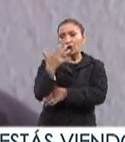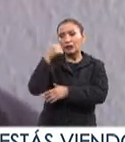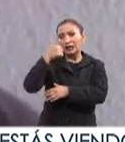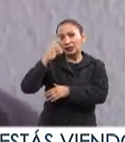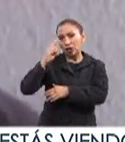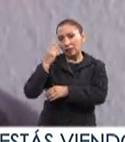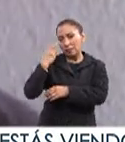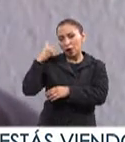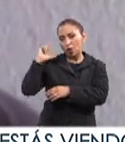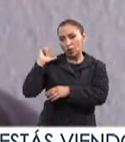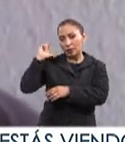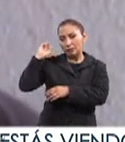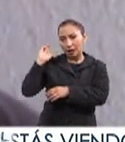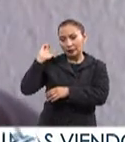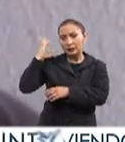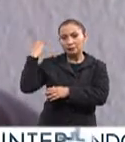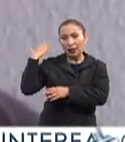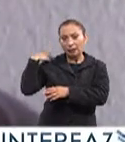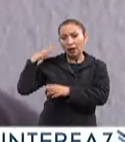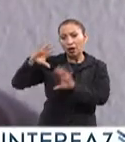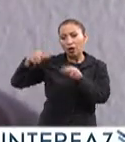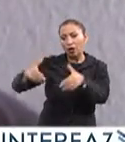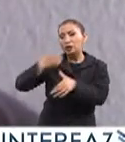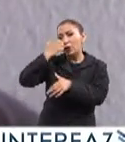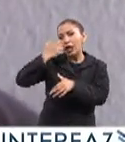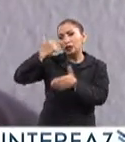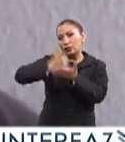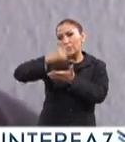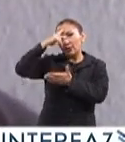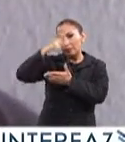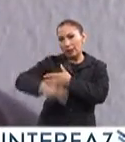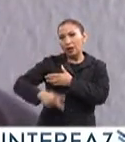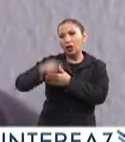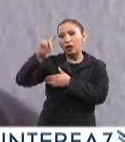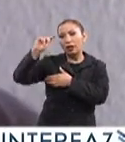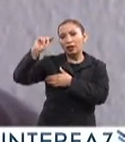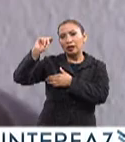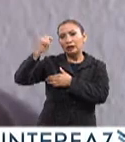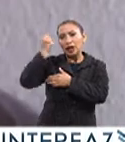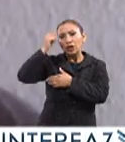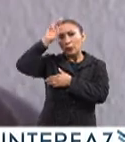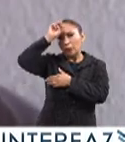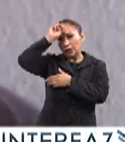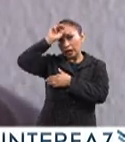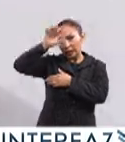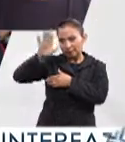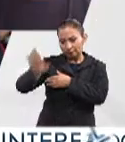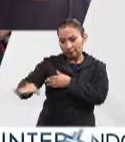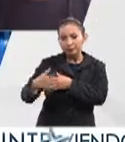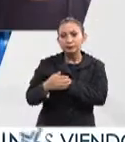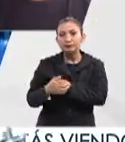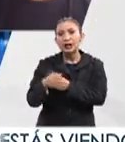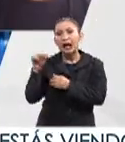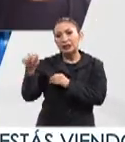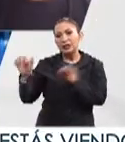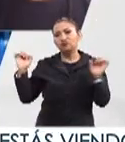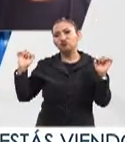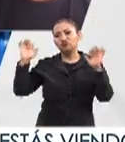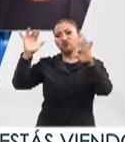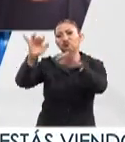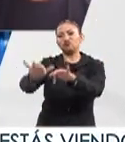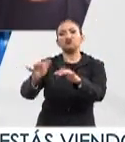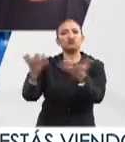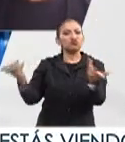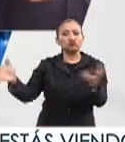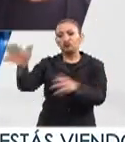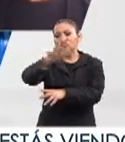6 de noviembre, lunes y martes, en el campus de la Ciudad de México del Tecnológico de Monterrey. Allí